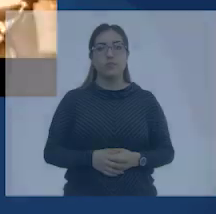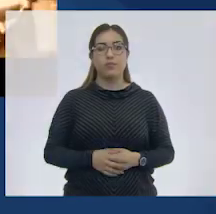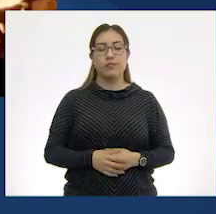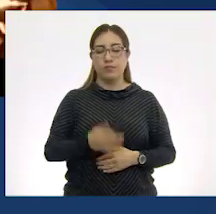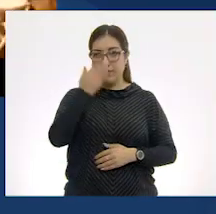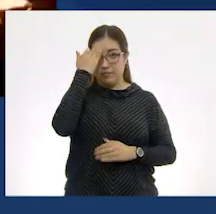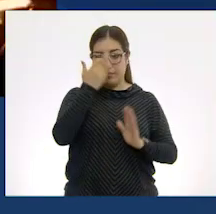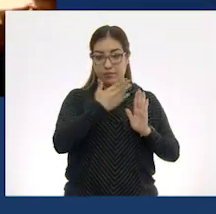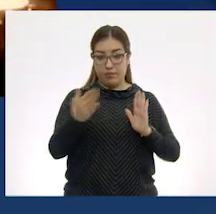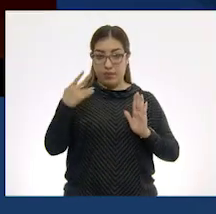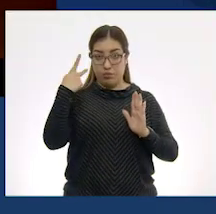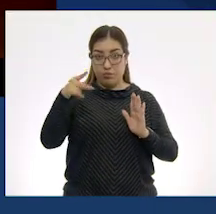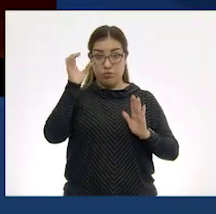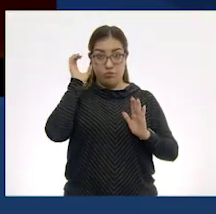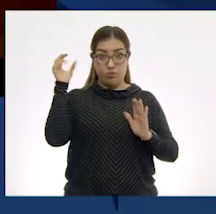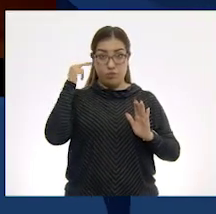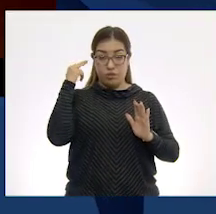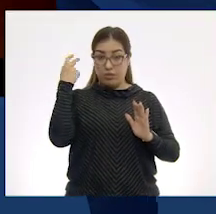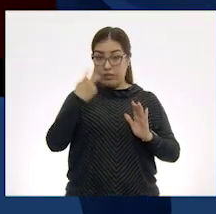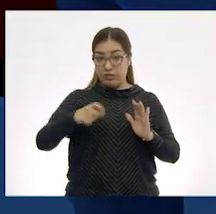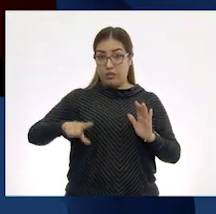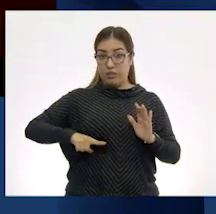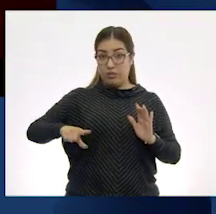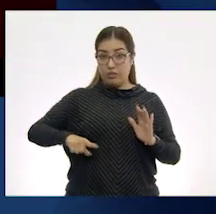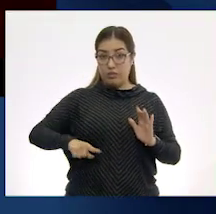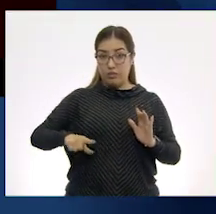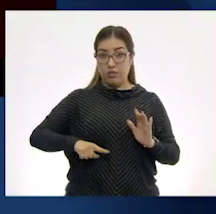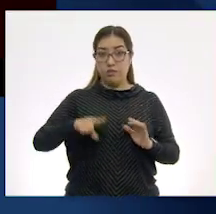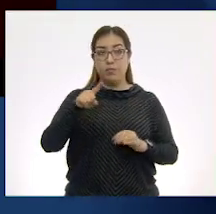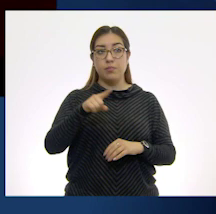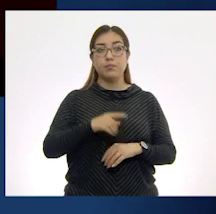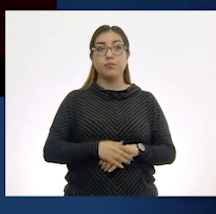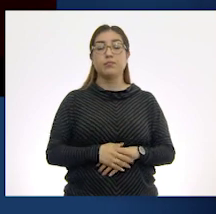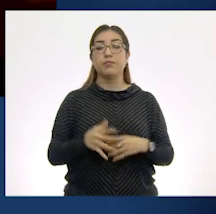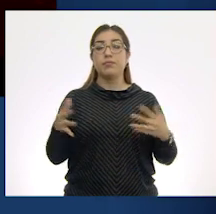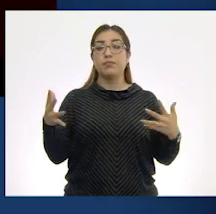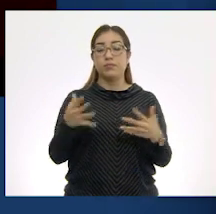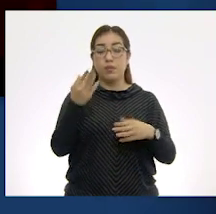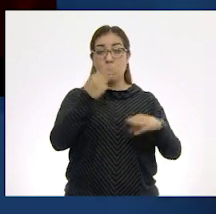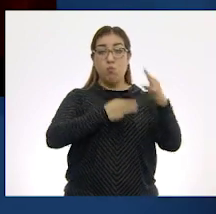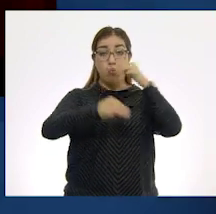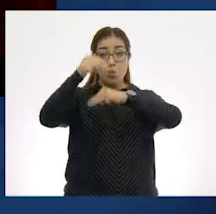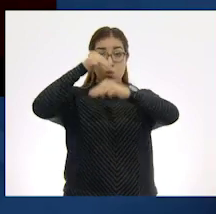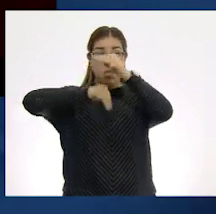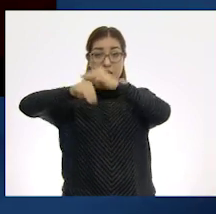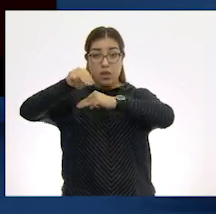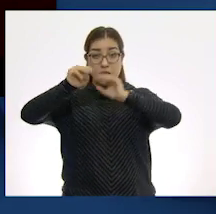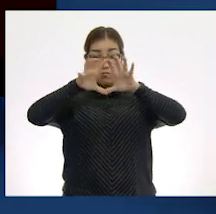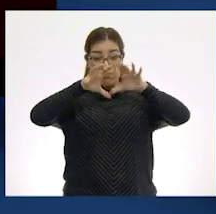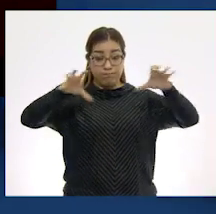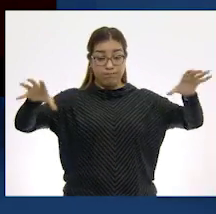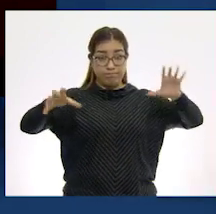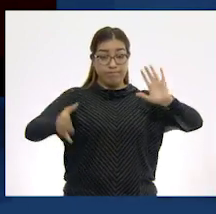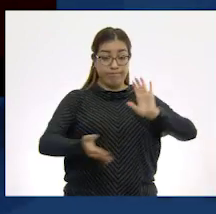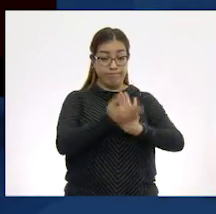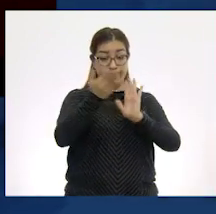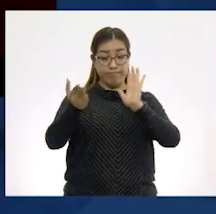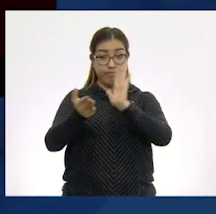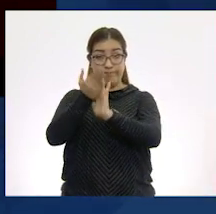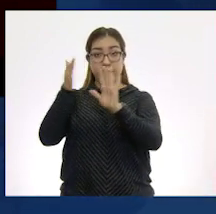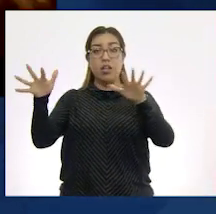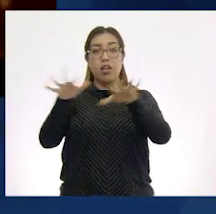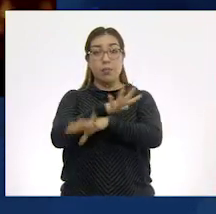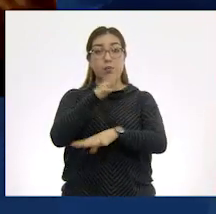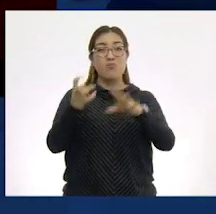Durante la dinastía Qin, ordenó unir las murallas que se encontraban aisladas en el norte y las convirtió en lo que hoy conocemos como la Gran